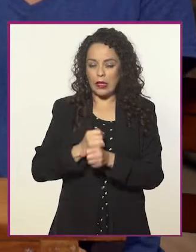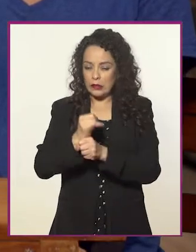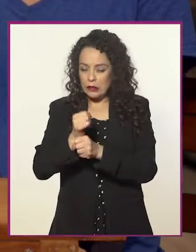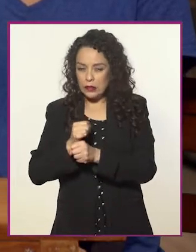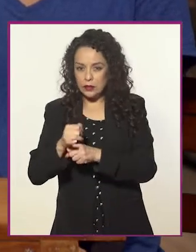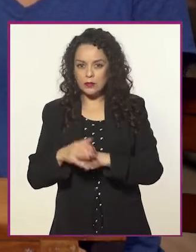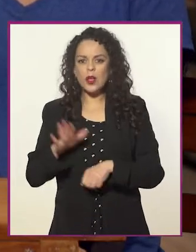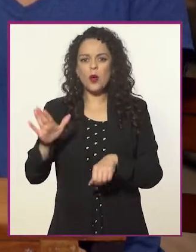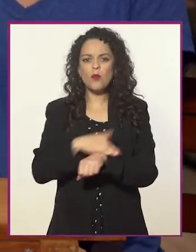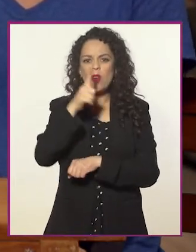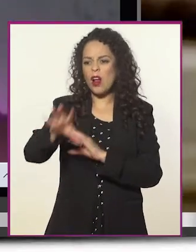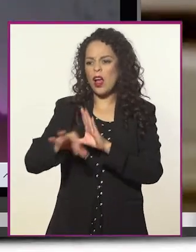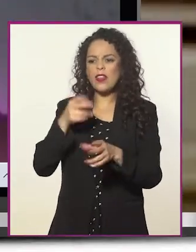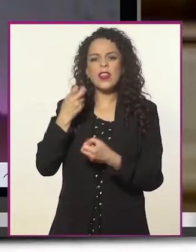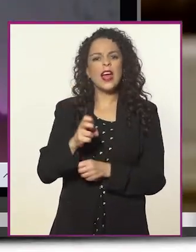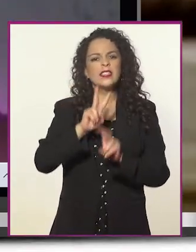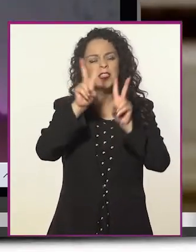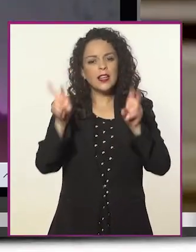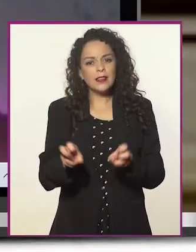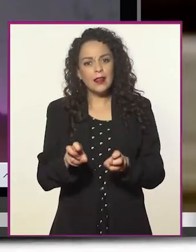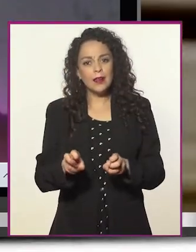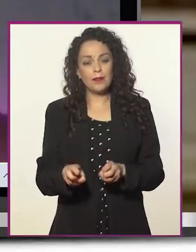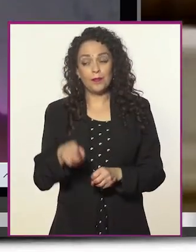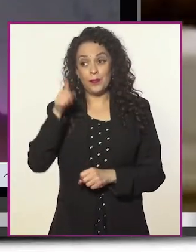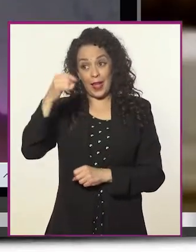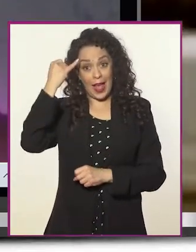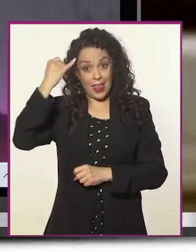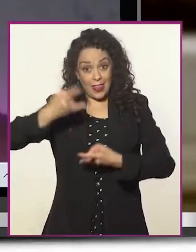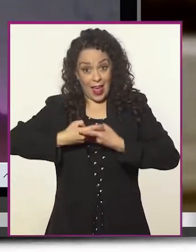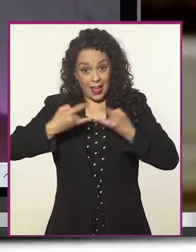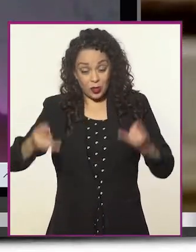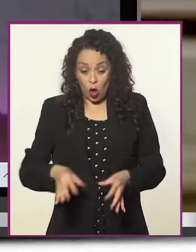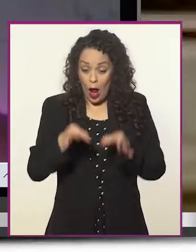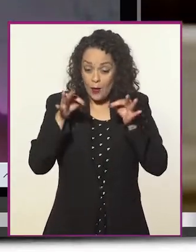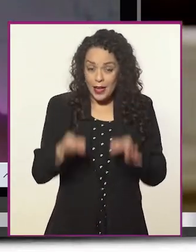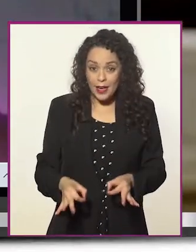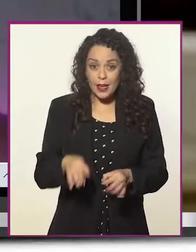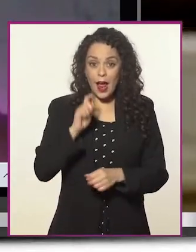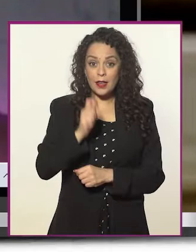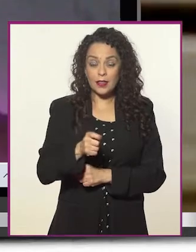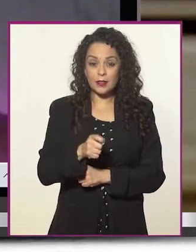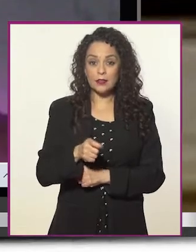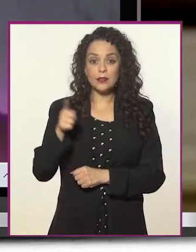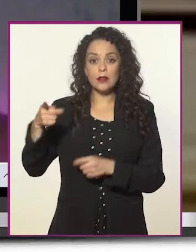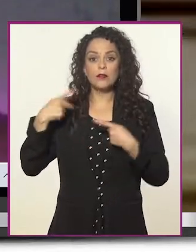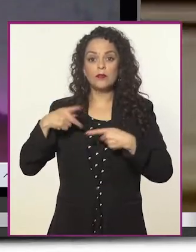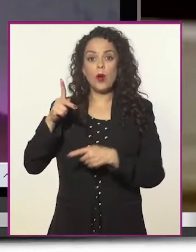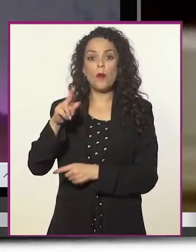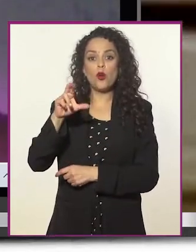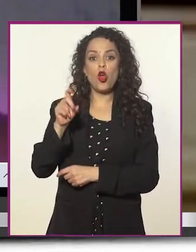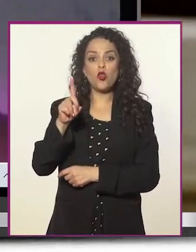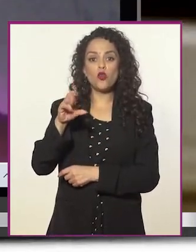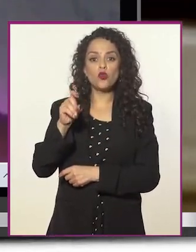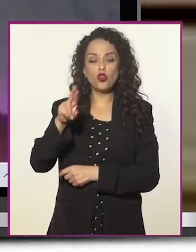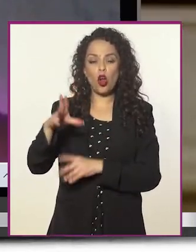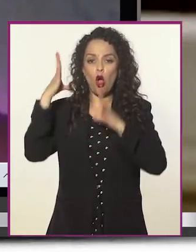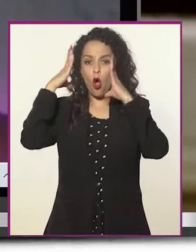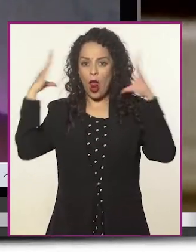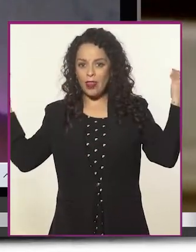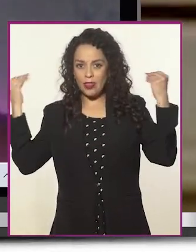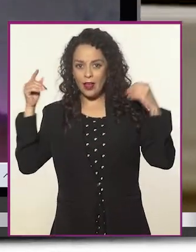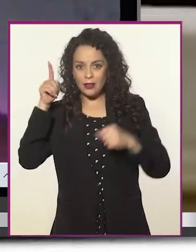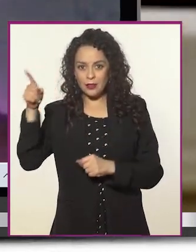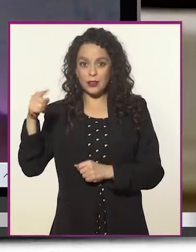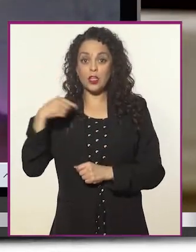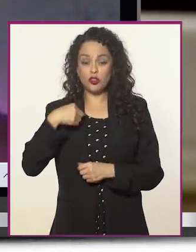¿Por qué elegiste ese tema? La idea de la historia para la historia original es de un productor holandés,